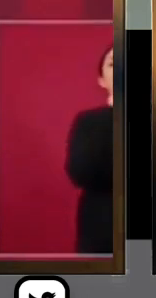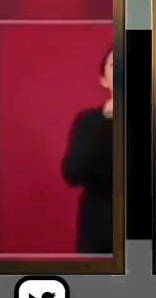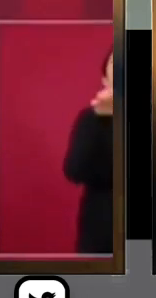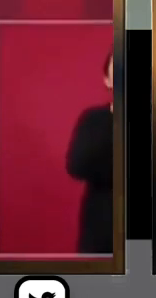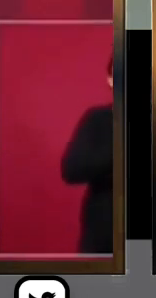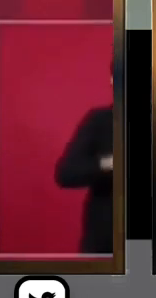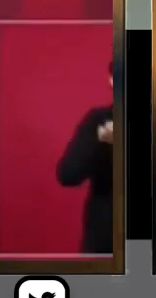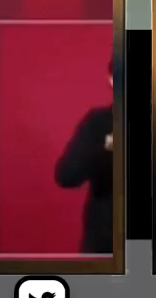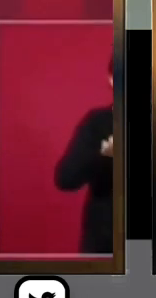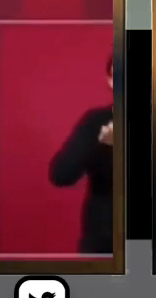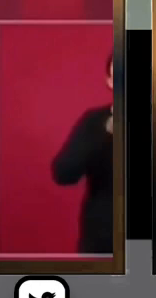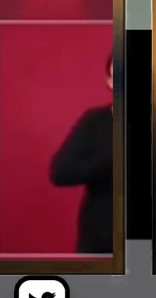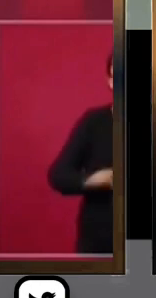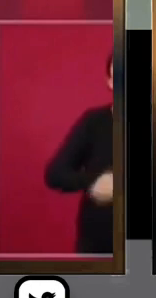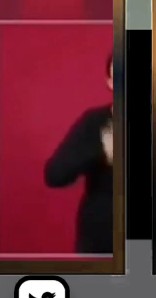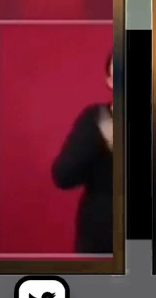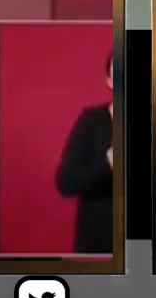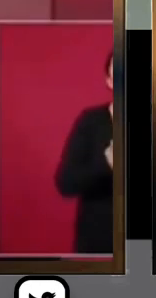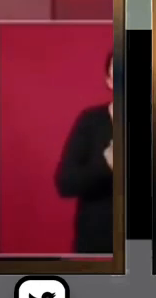Ken,